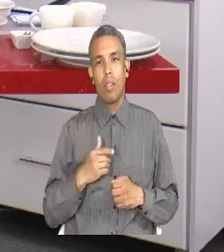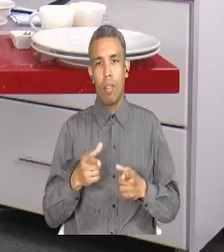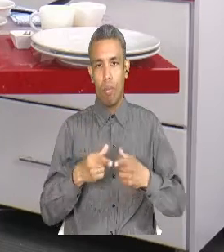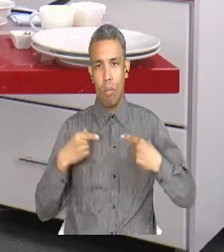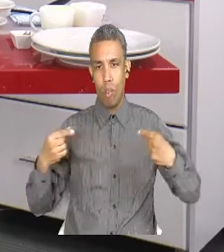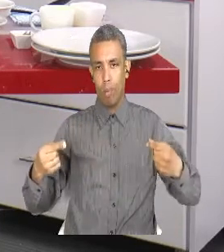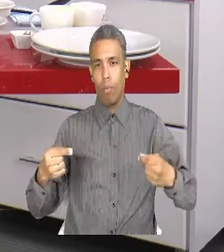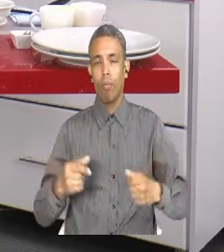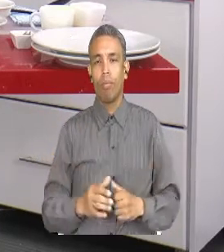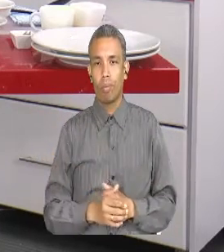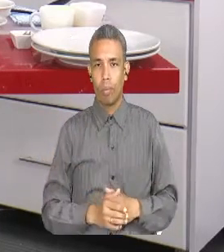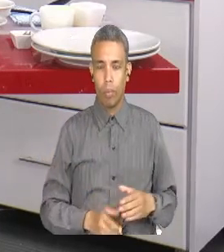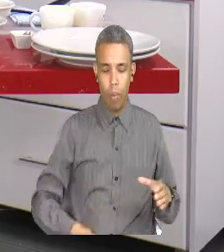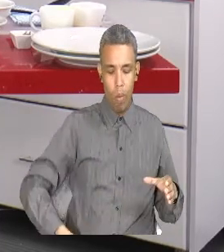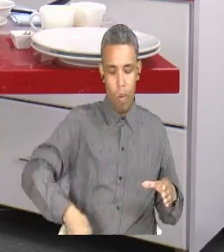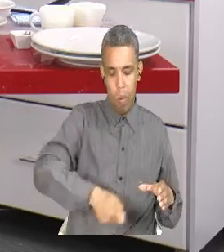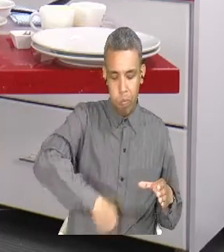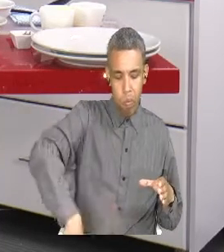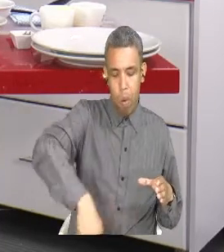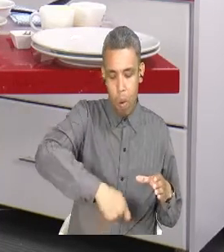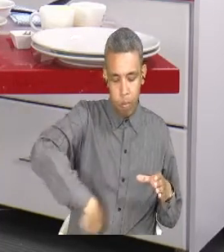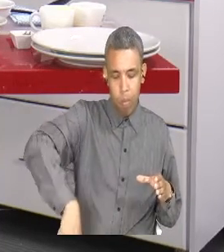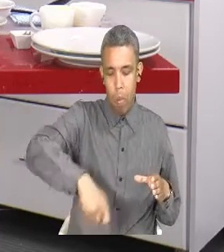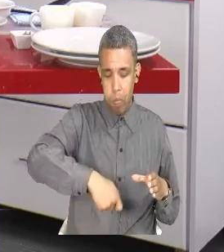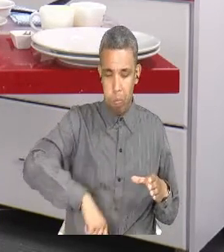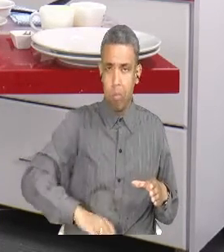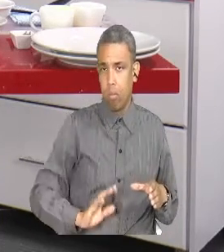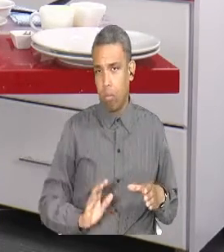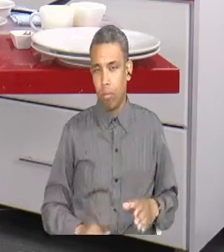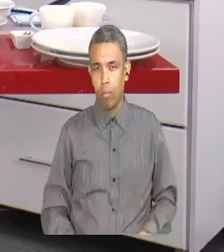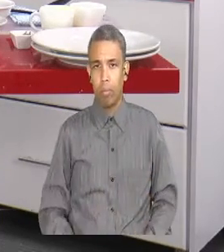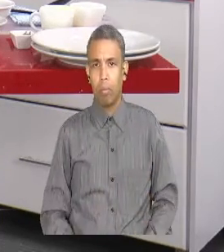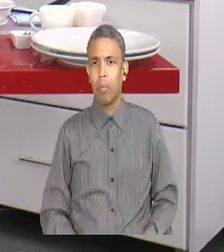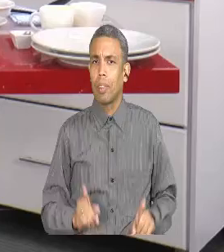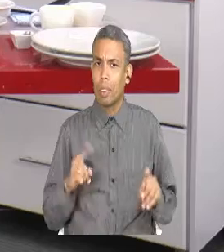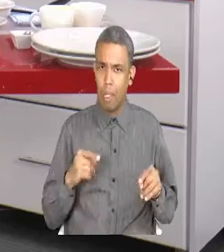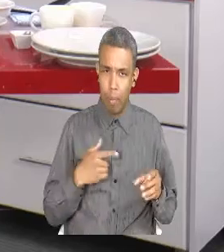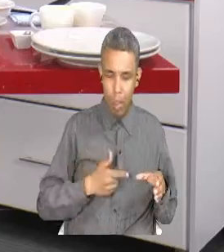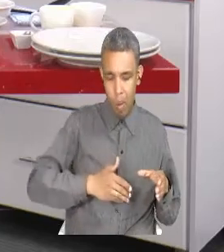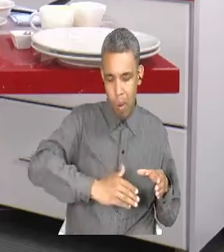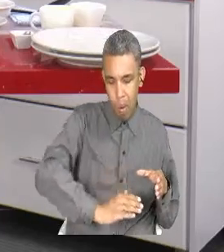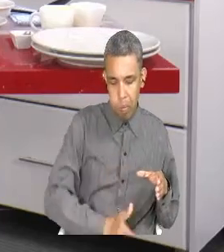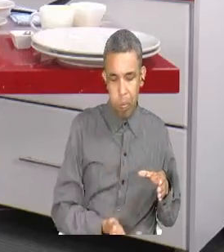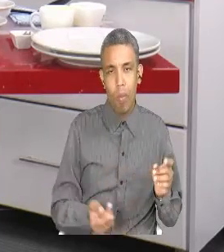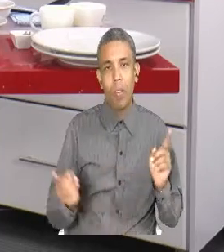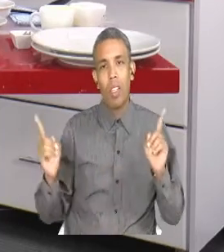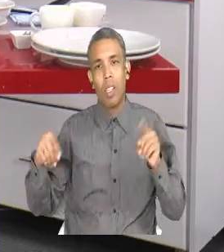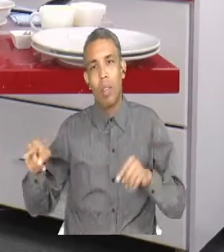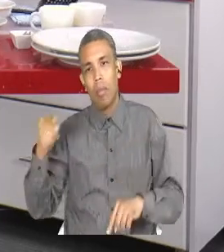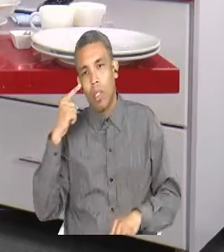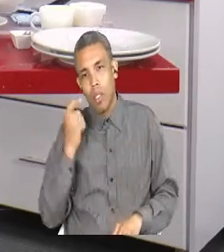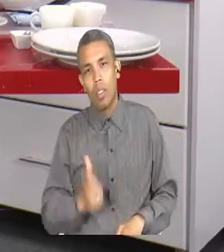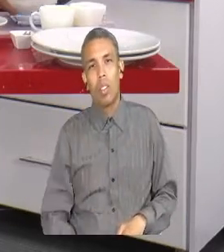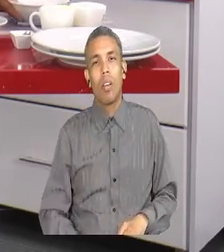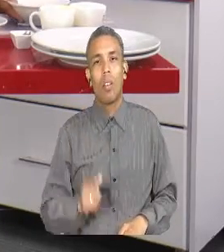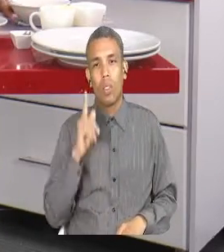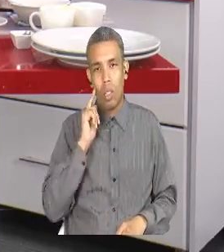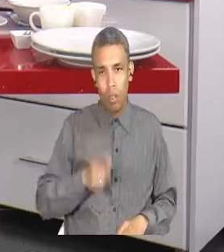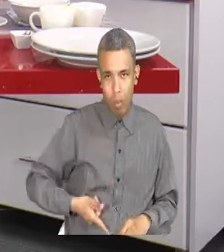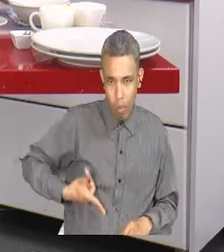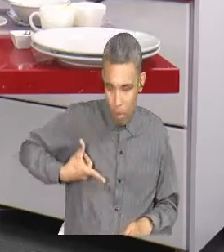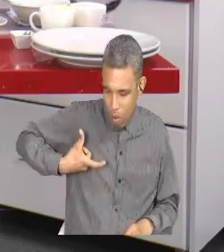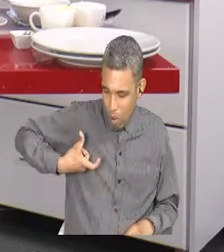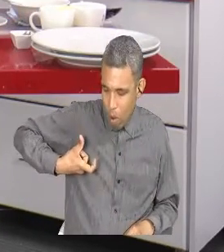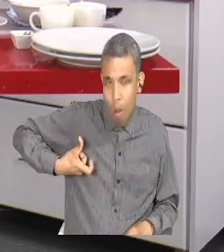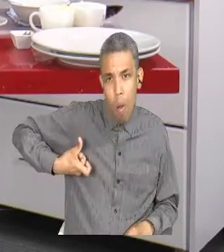ahí, la utilizan también para hacer sushi. Ok. Pero entonces vamos a recibir a Silvia. ¿Silvia? Sí, a Silvia, que se encuentra